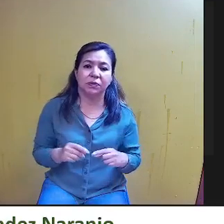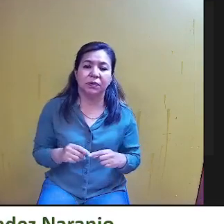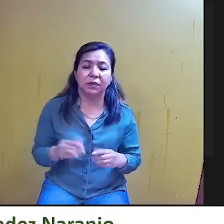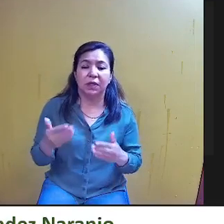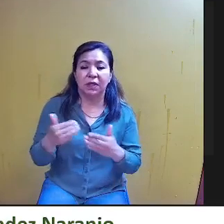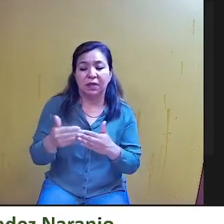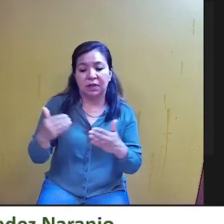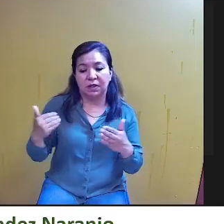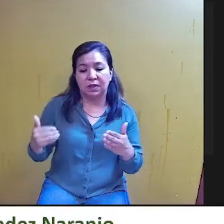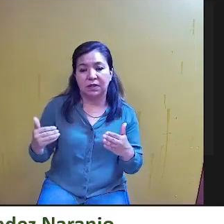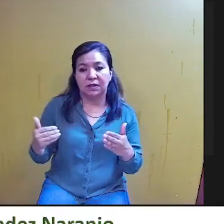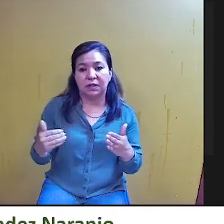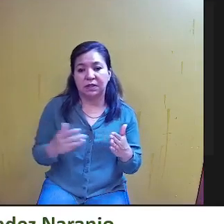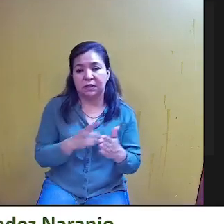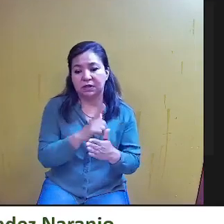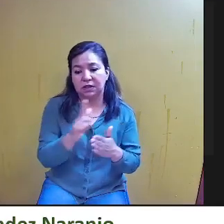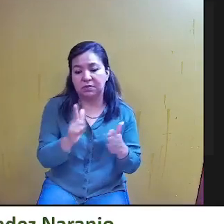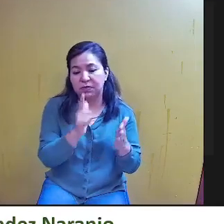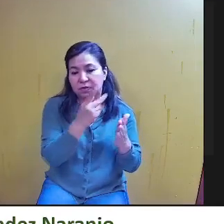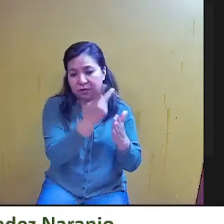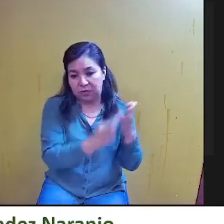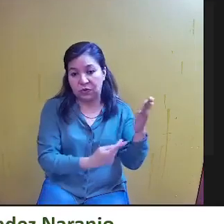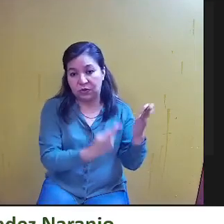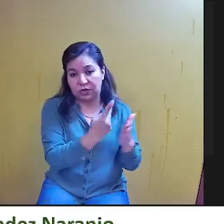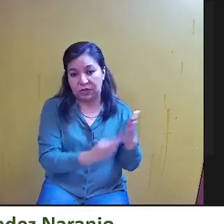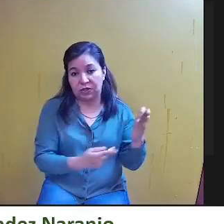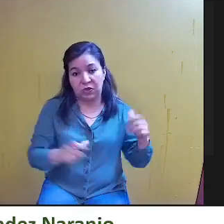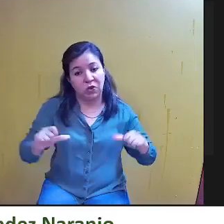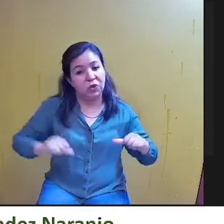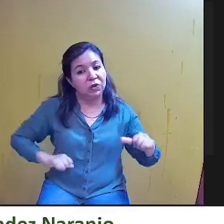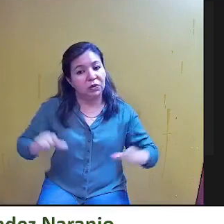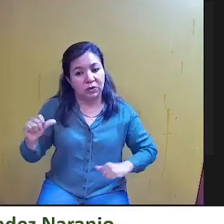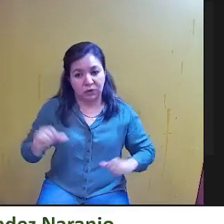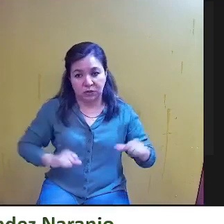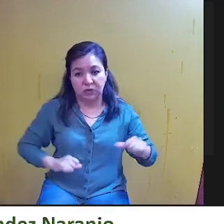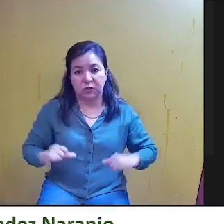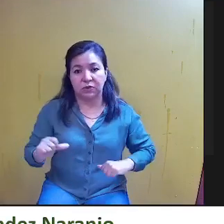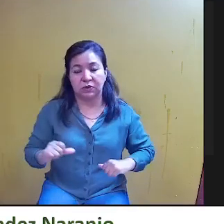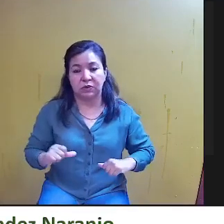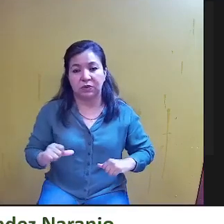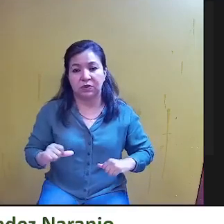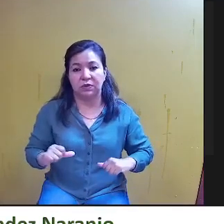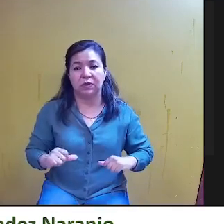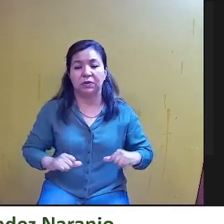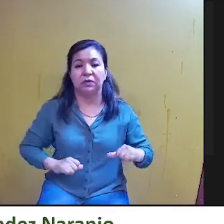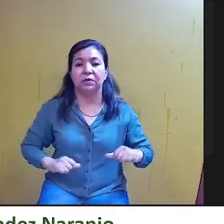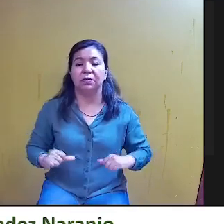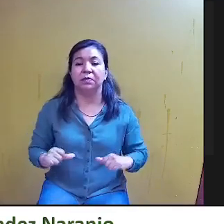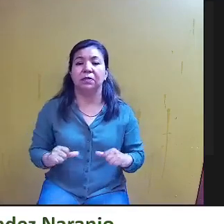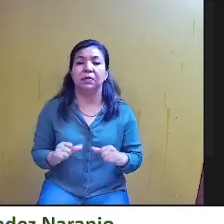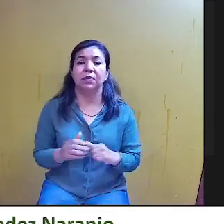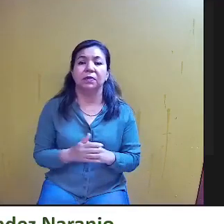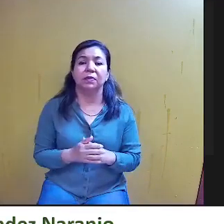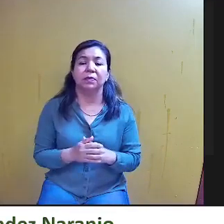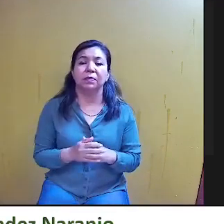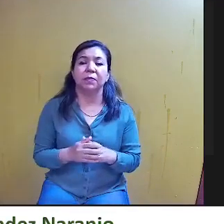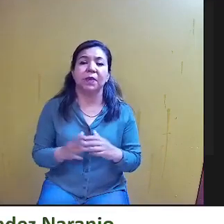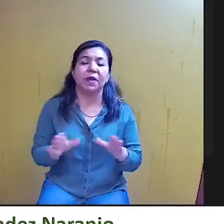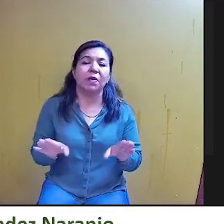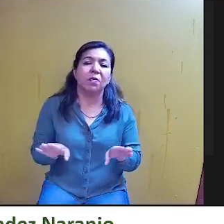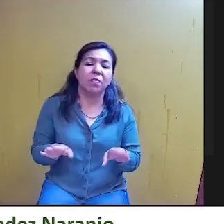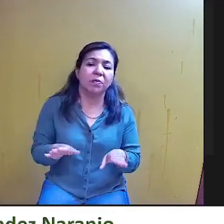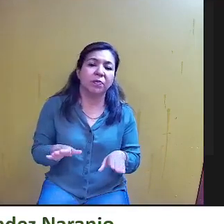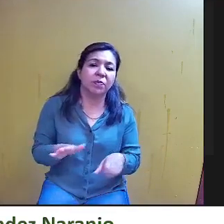anterior, en el proyecto se razona que las y los actores, si bien se agravian contra dicha modificación, no establecen en concreto cuál es el